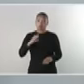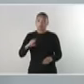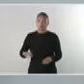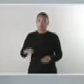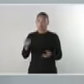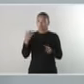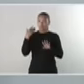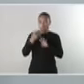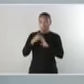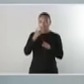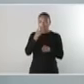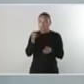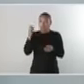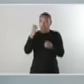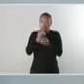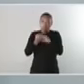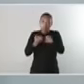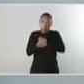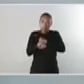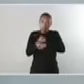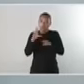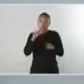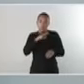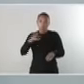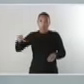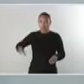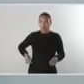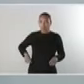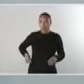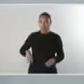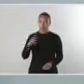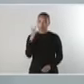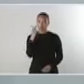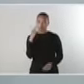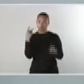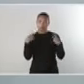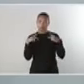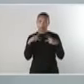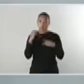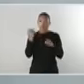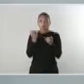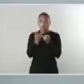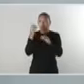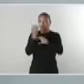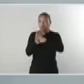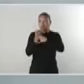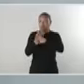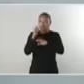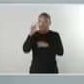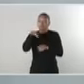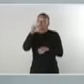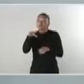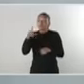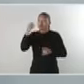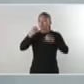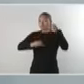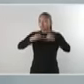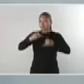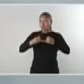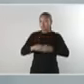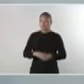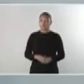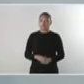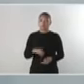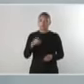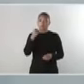ingobernabilidad ambos personajes hoy son perseguidos en Estados Unidos Hoy les digo por tercera ocasión que los que nos metieron